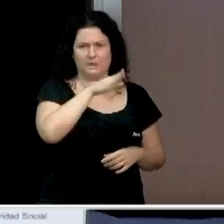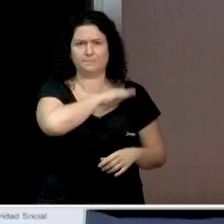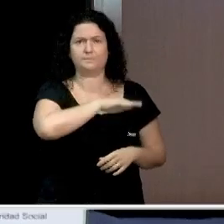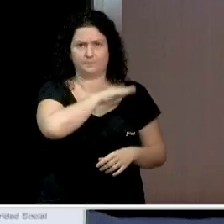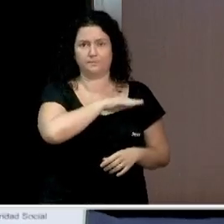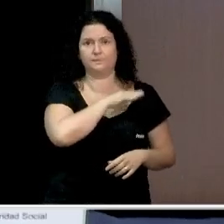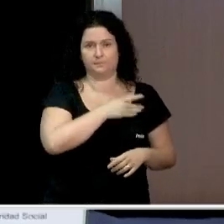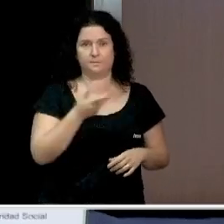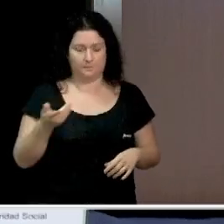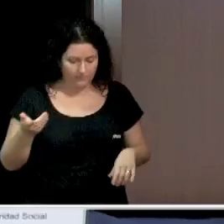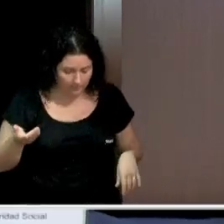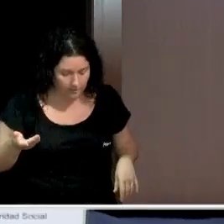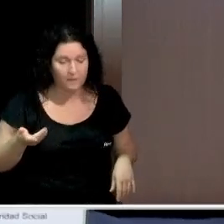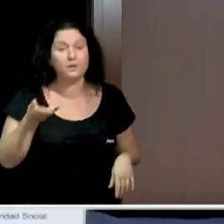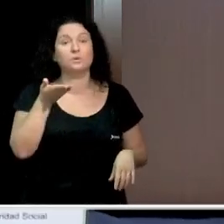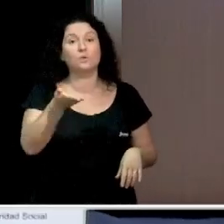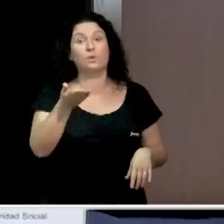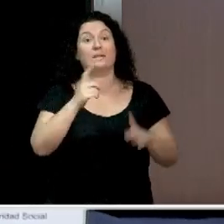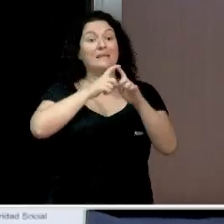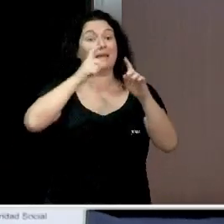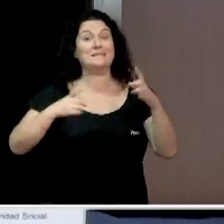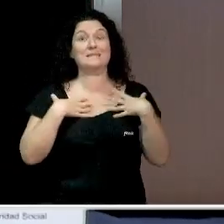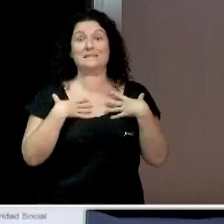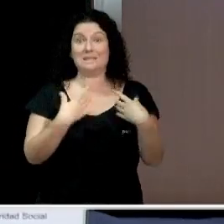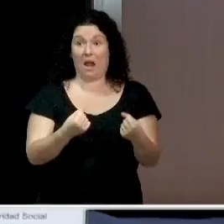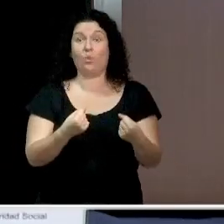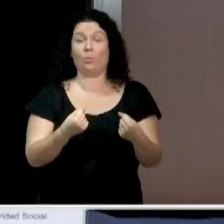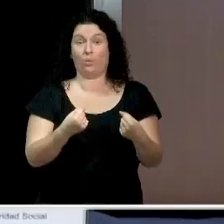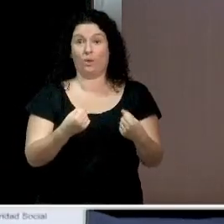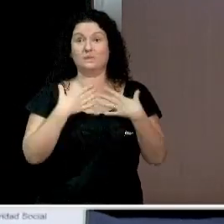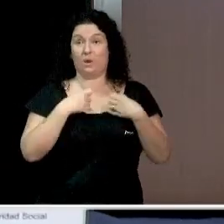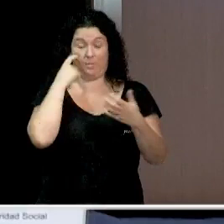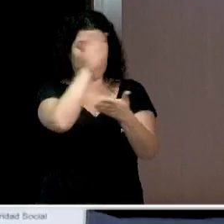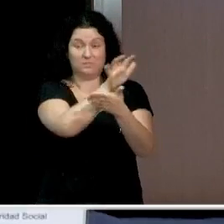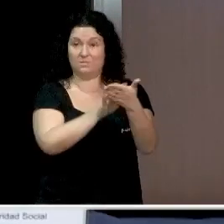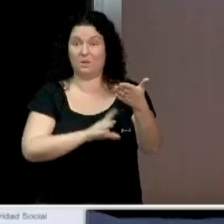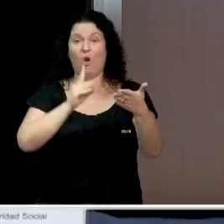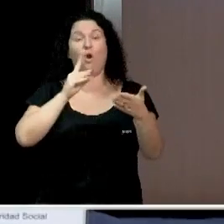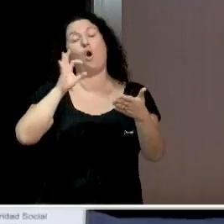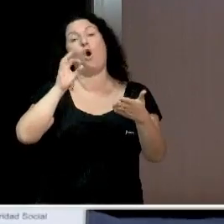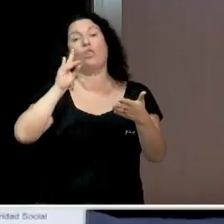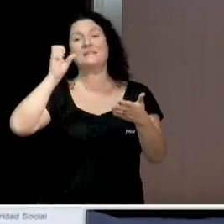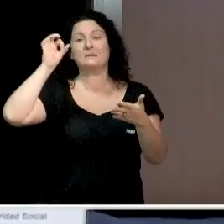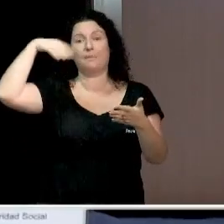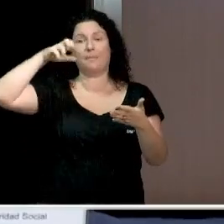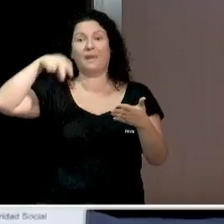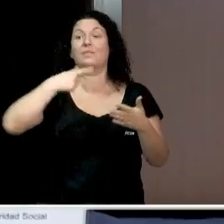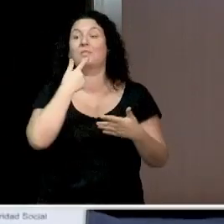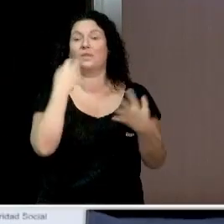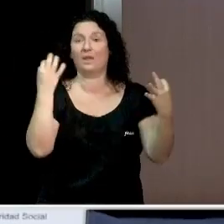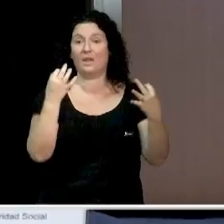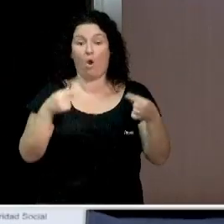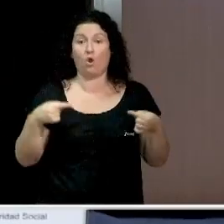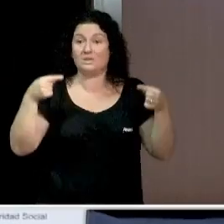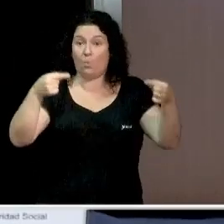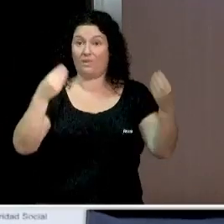Pero es que con ocasión de la crisis sanitaria y según se revela en el informe de Odismet, titulado Efectos y